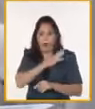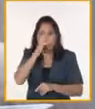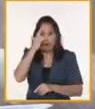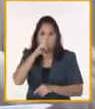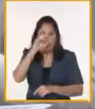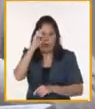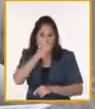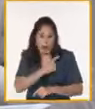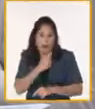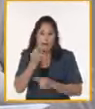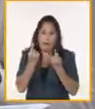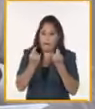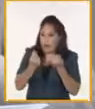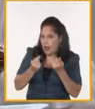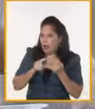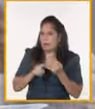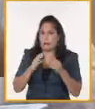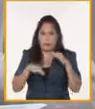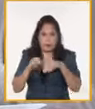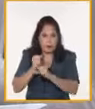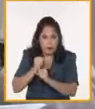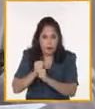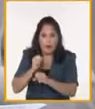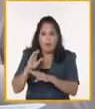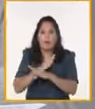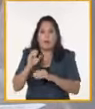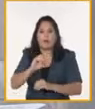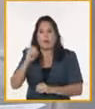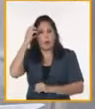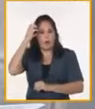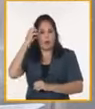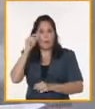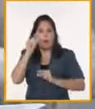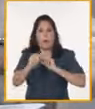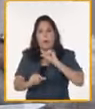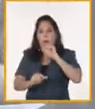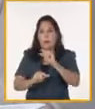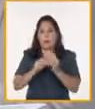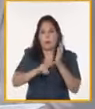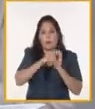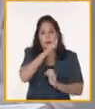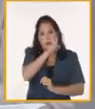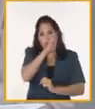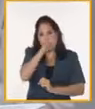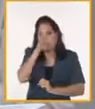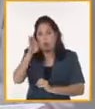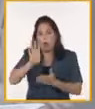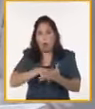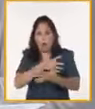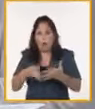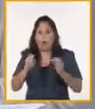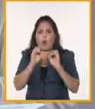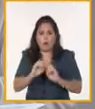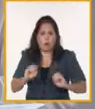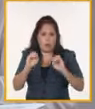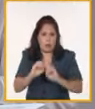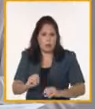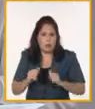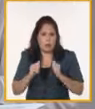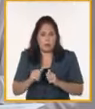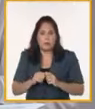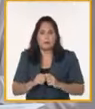compañeros de finanzas de trabajo de varios organismos que van yendo provincia por provincia un cronograma que está bien organizado ya han